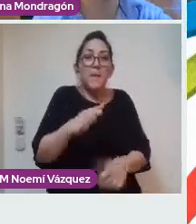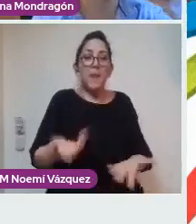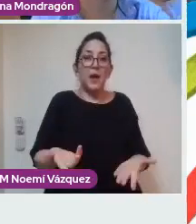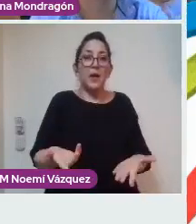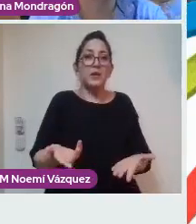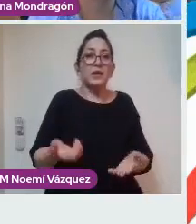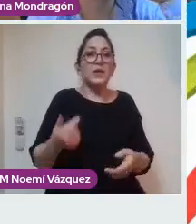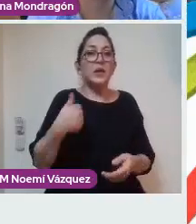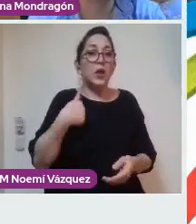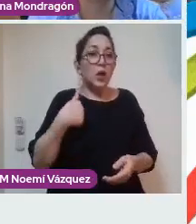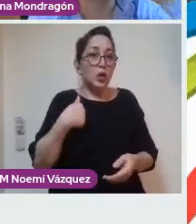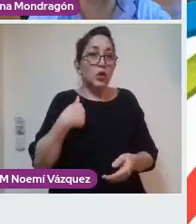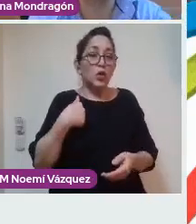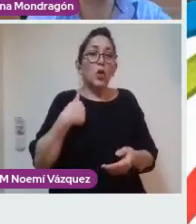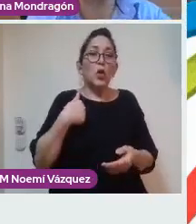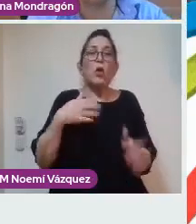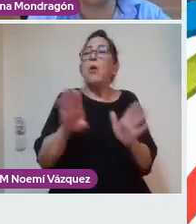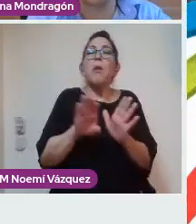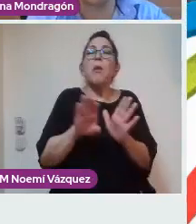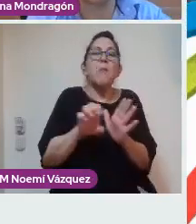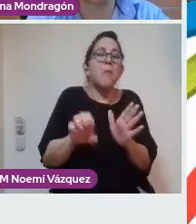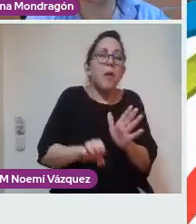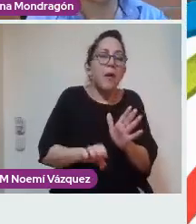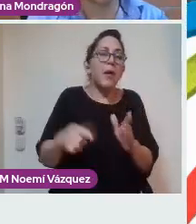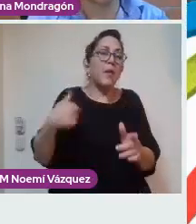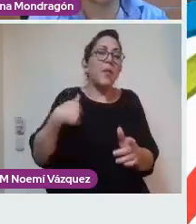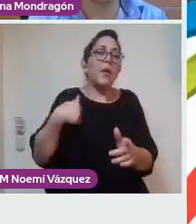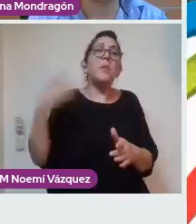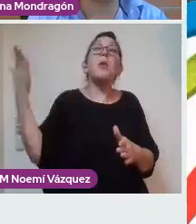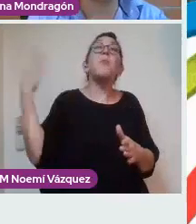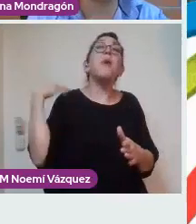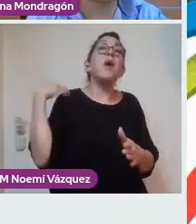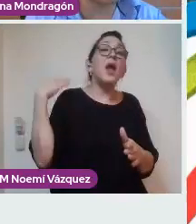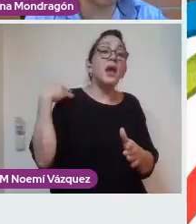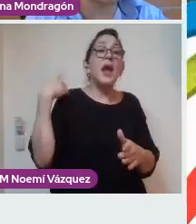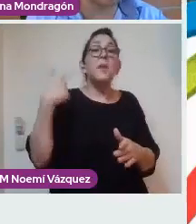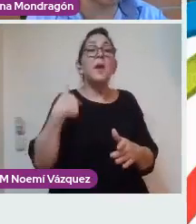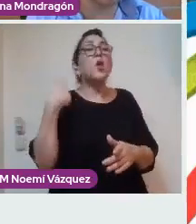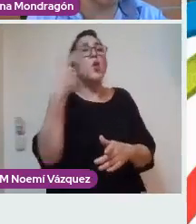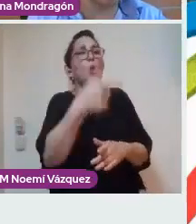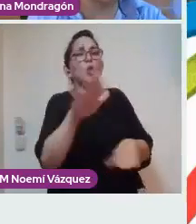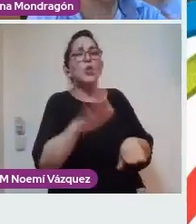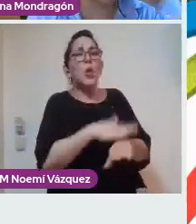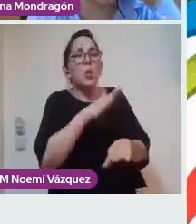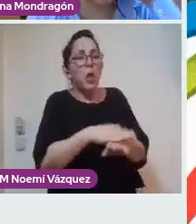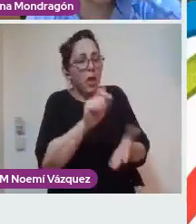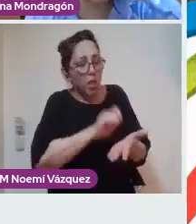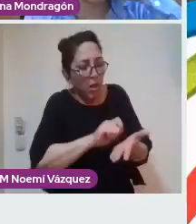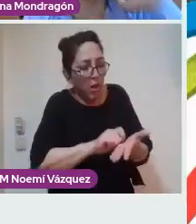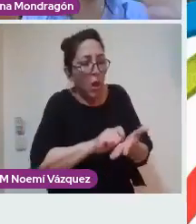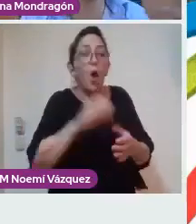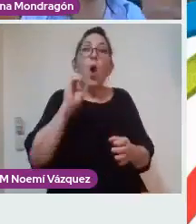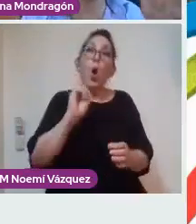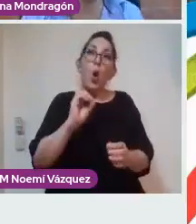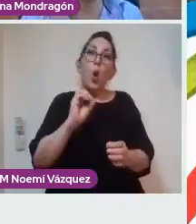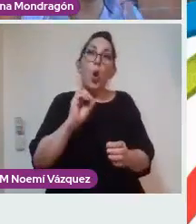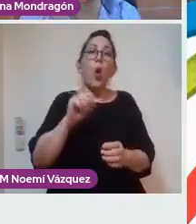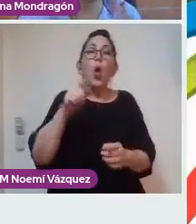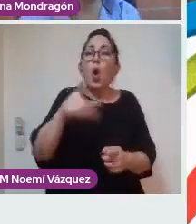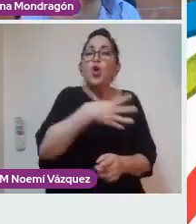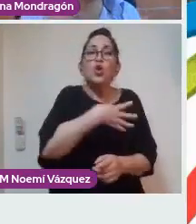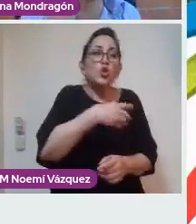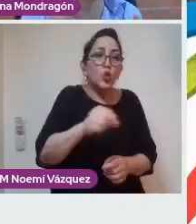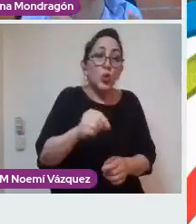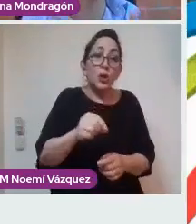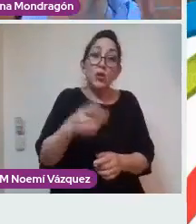boletas, o el papá me informa que no va a asistir el niño ya cuando lleva 5 faltas. ¿Qué puedo hacer para